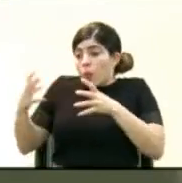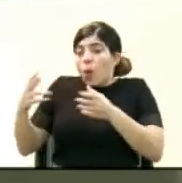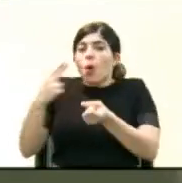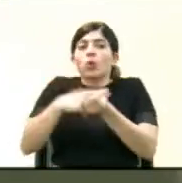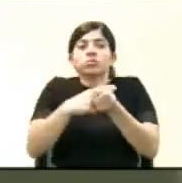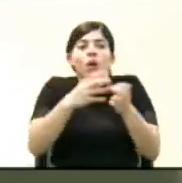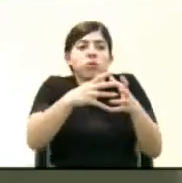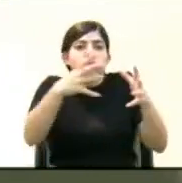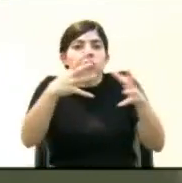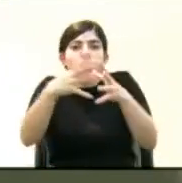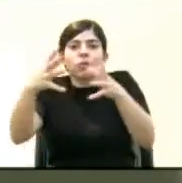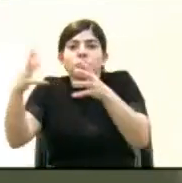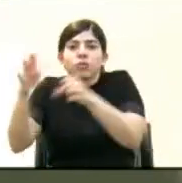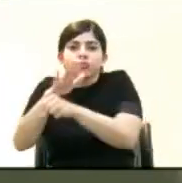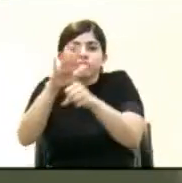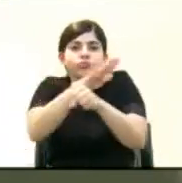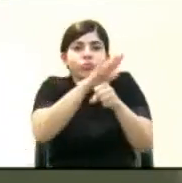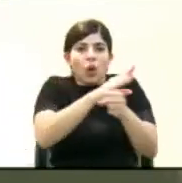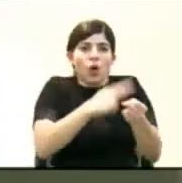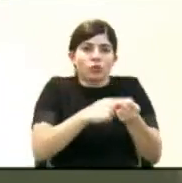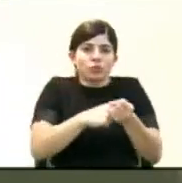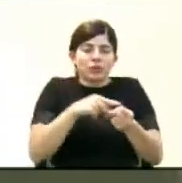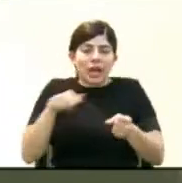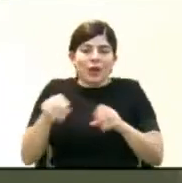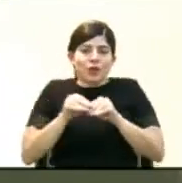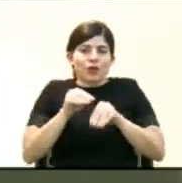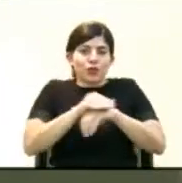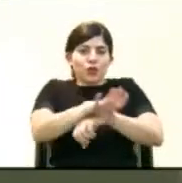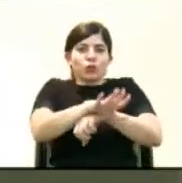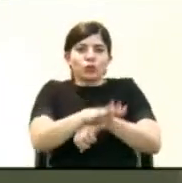ahora. Si hay un efecto